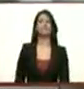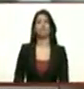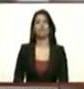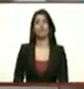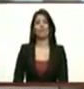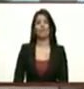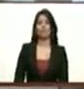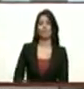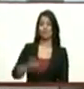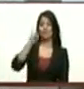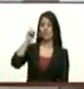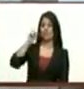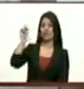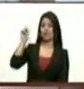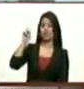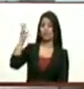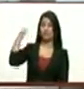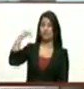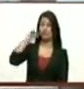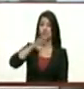Esto, por cierto, lo cerró.